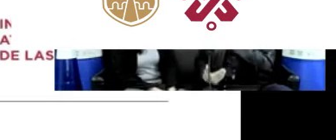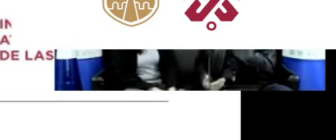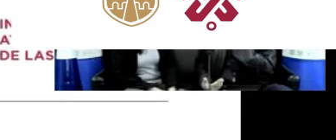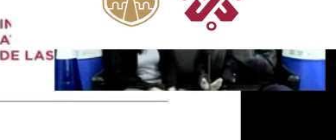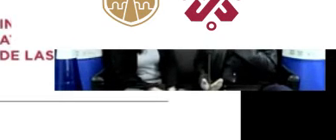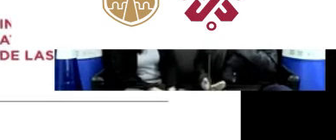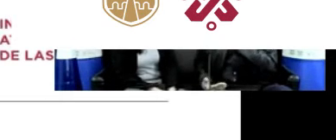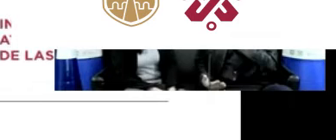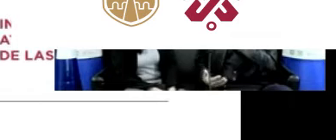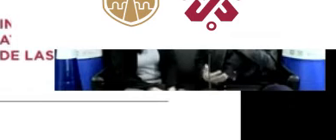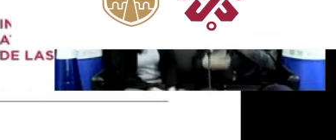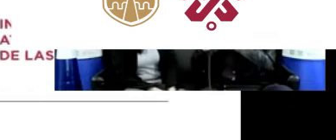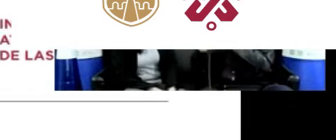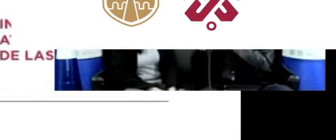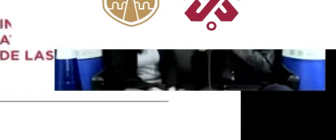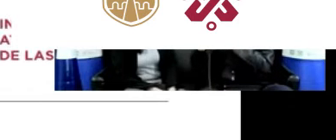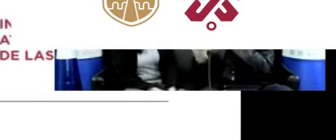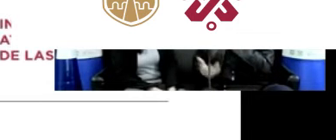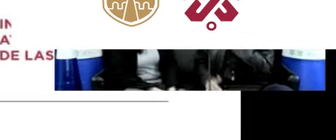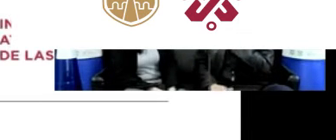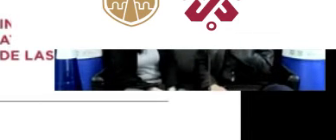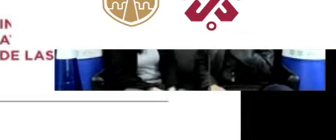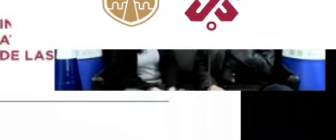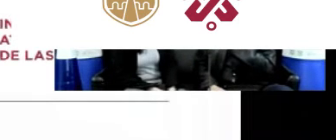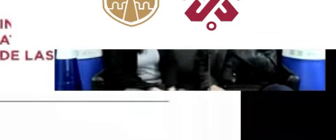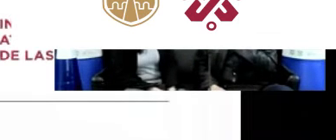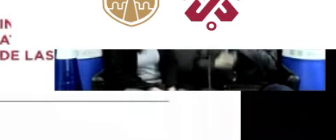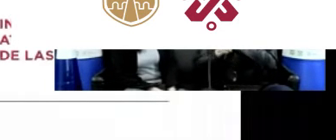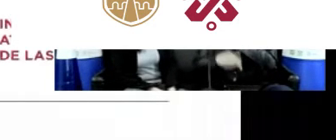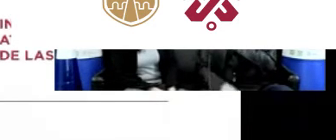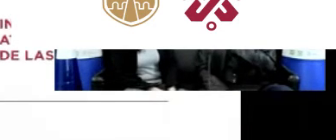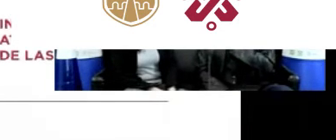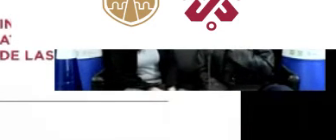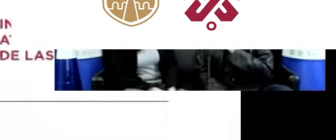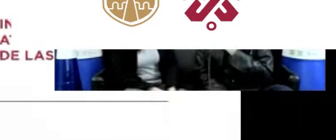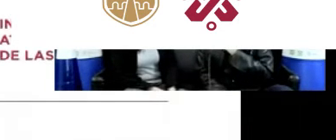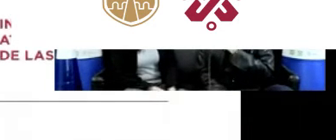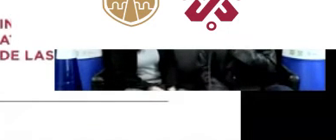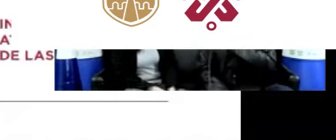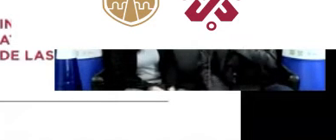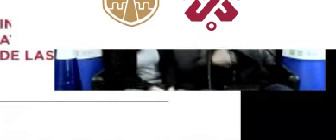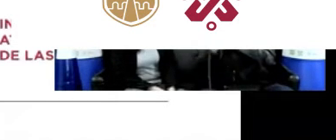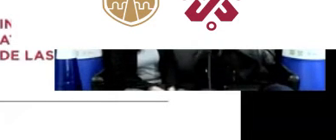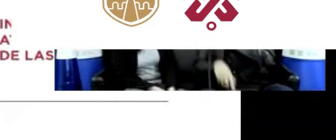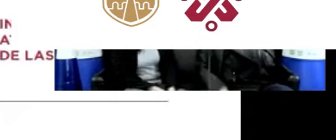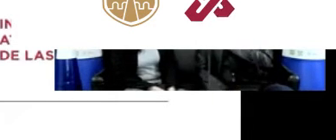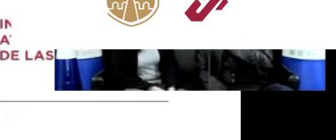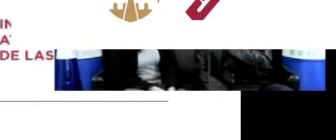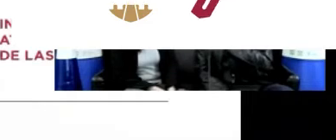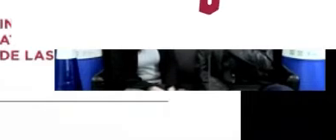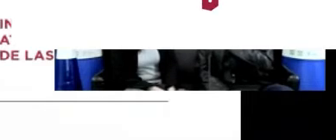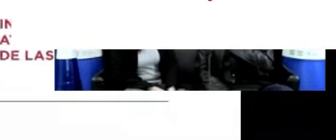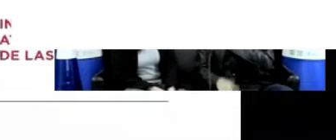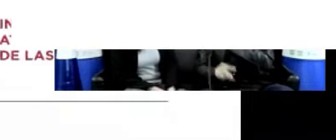algo y ese algo es una motivación al cambio. Aquí en la lámina estoy presentando los